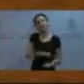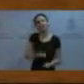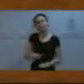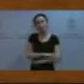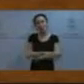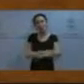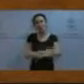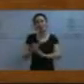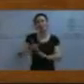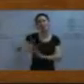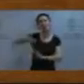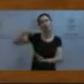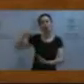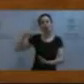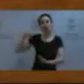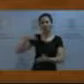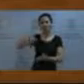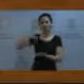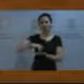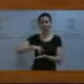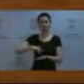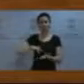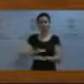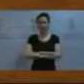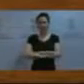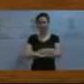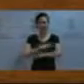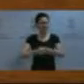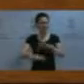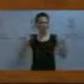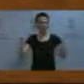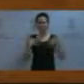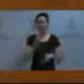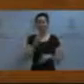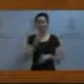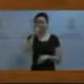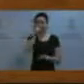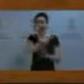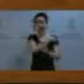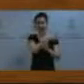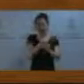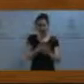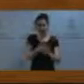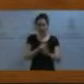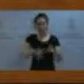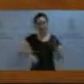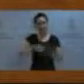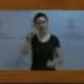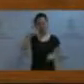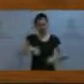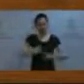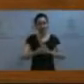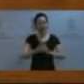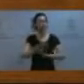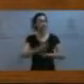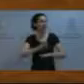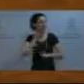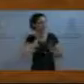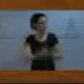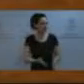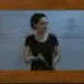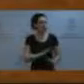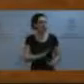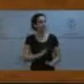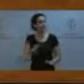gobiernos socialistas que nos han malgobernado durante más de 30 años en esta región. De eso estamos hablando, señora consejera, de